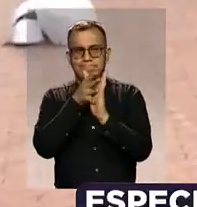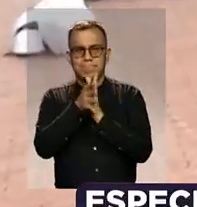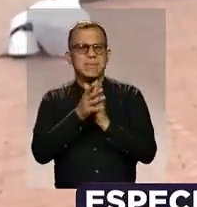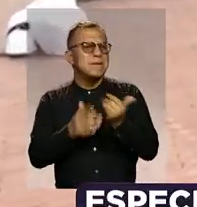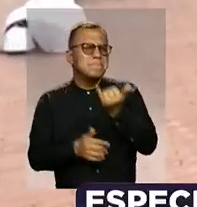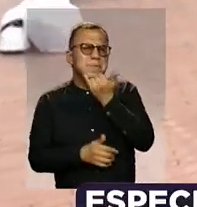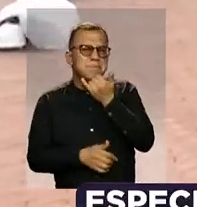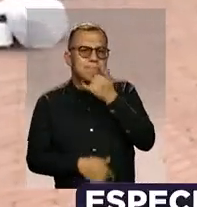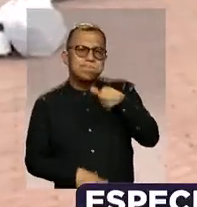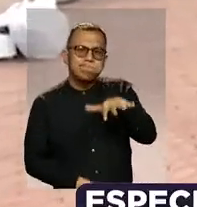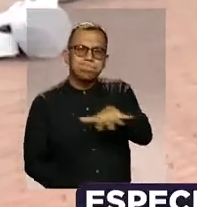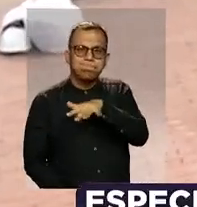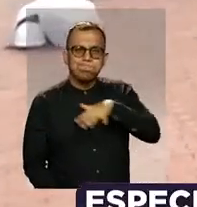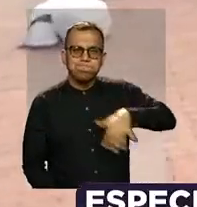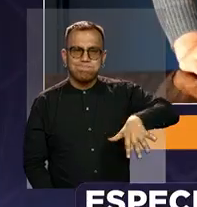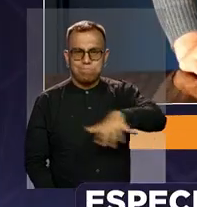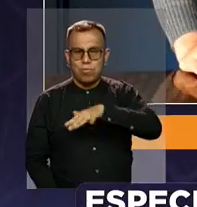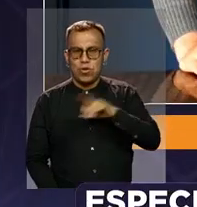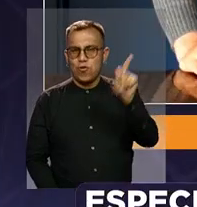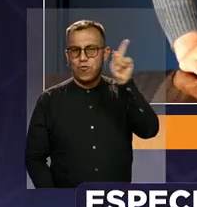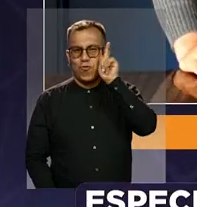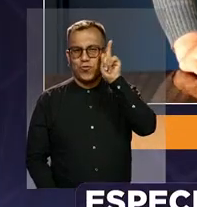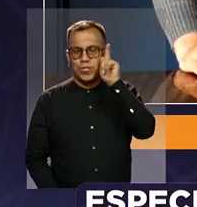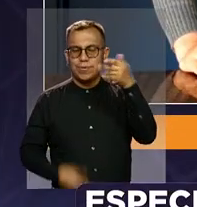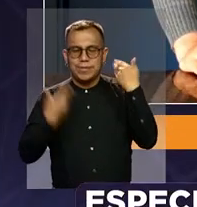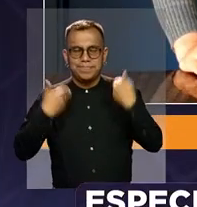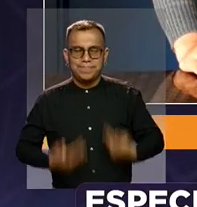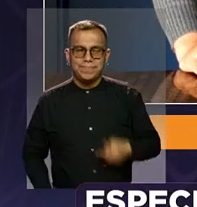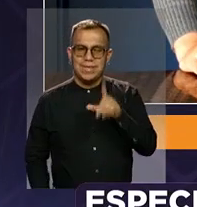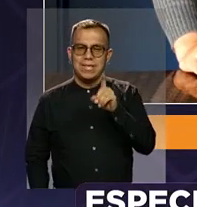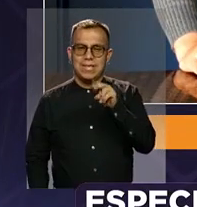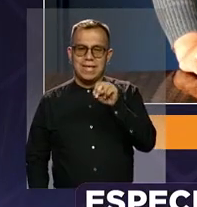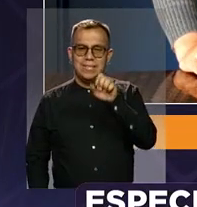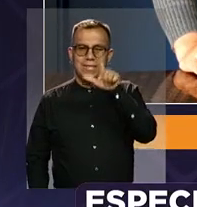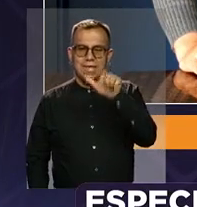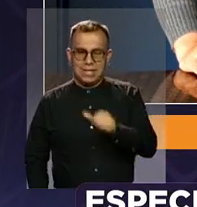que está sucediendo en la localidad de Fontibón. Daniela Doncel, Noticias Capital.